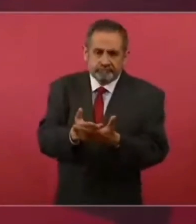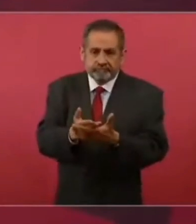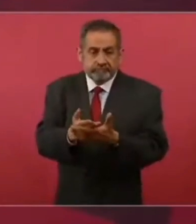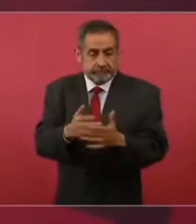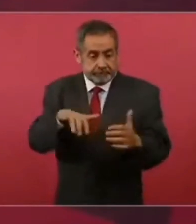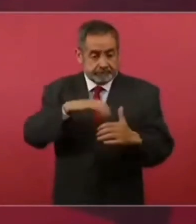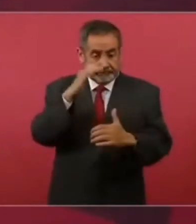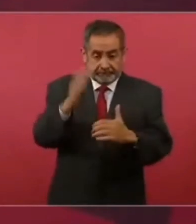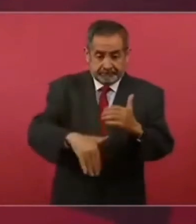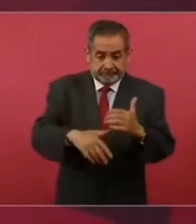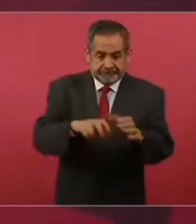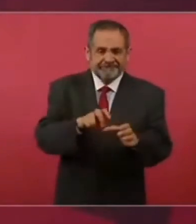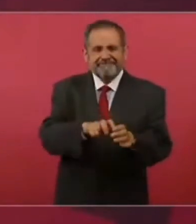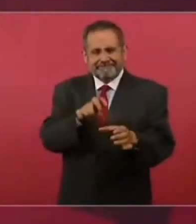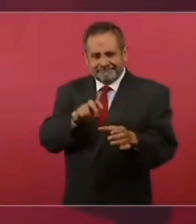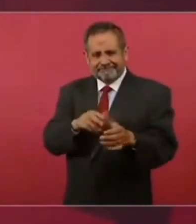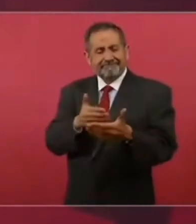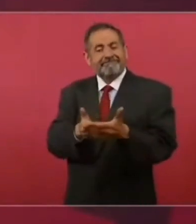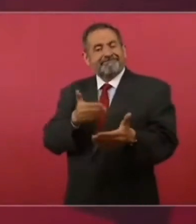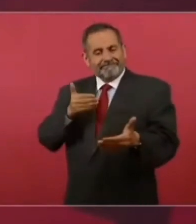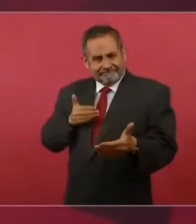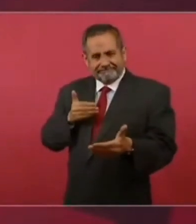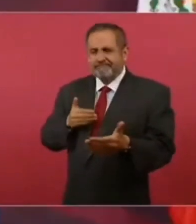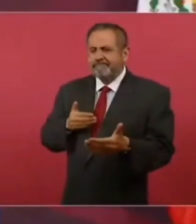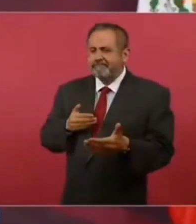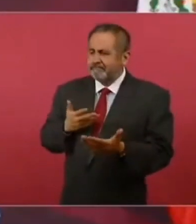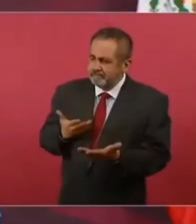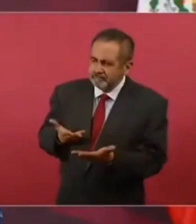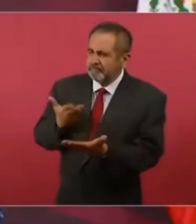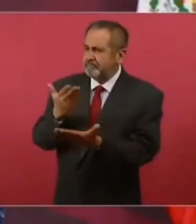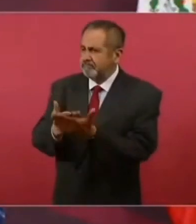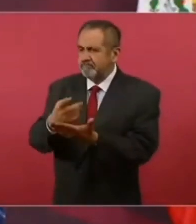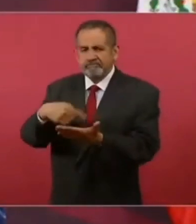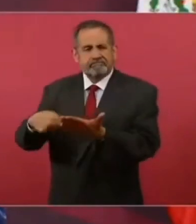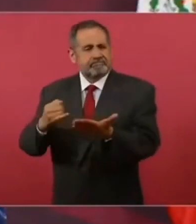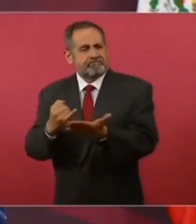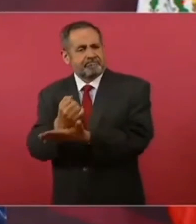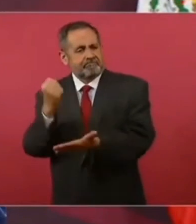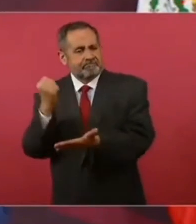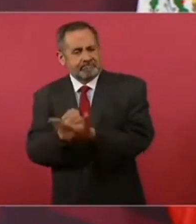irme voy a presentar la